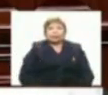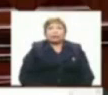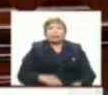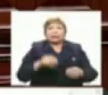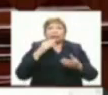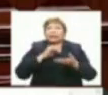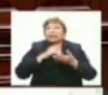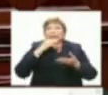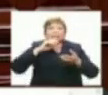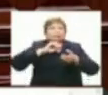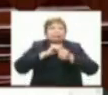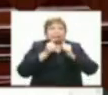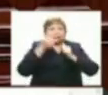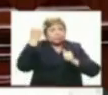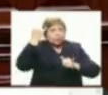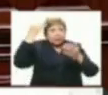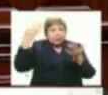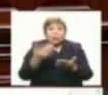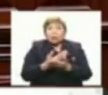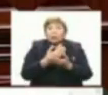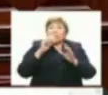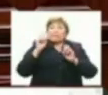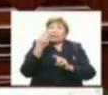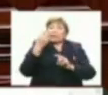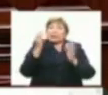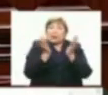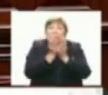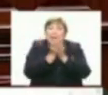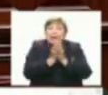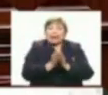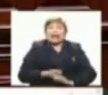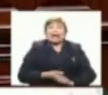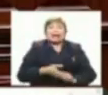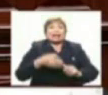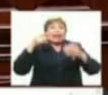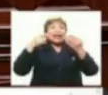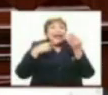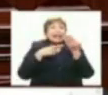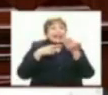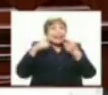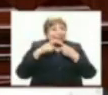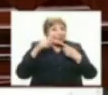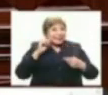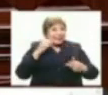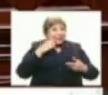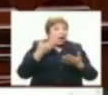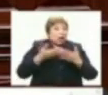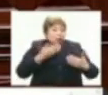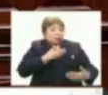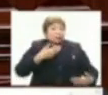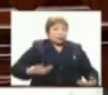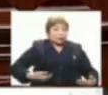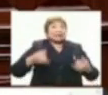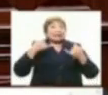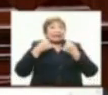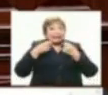La innovación será una prioridad en las escuelas y la conectividad a Internet. En nuestro gobierno, el